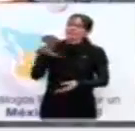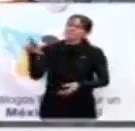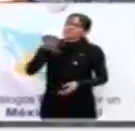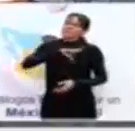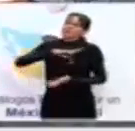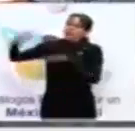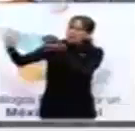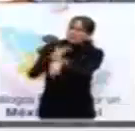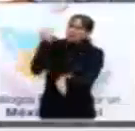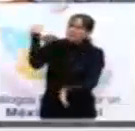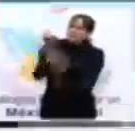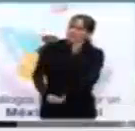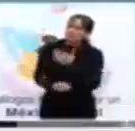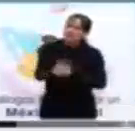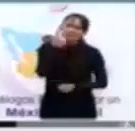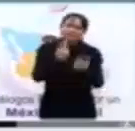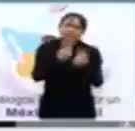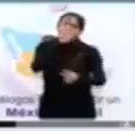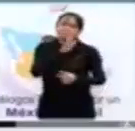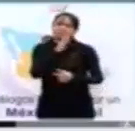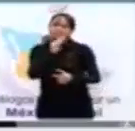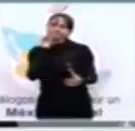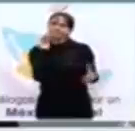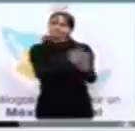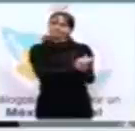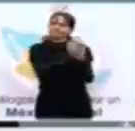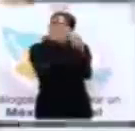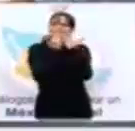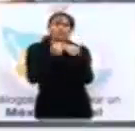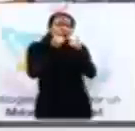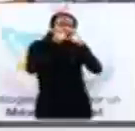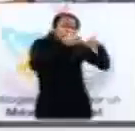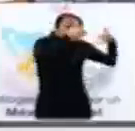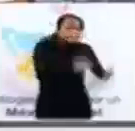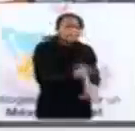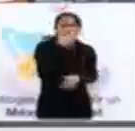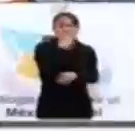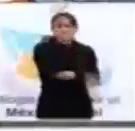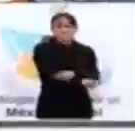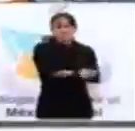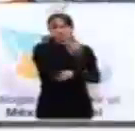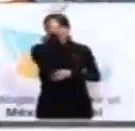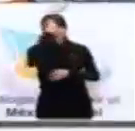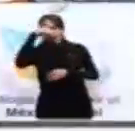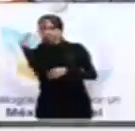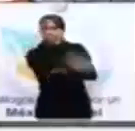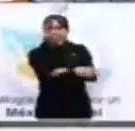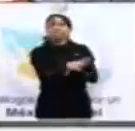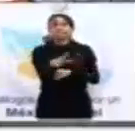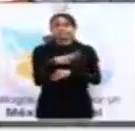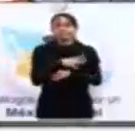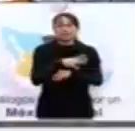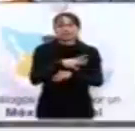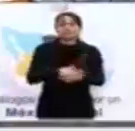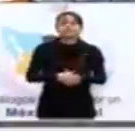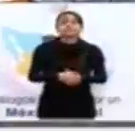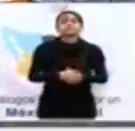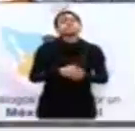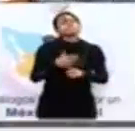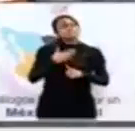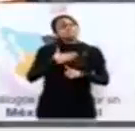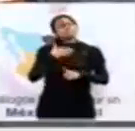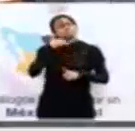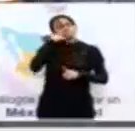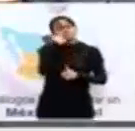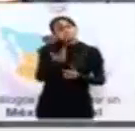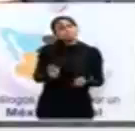Gracias, Gonzalo Hernández Licona. Adelante, Héctor. Yo quisiera plantear, ¿no?, que debemos